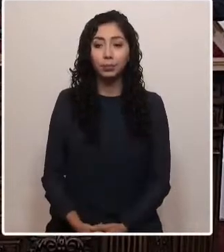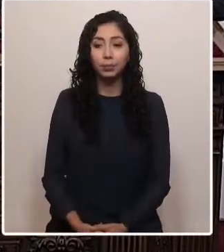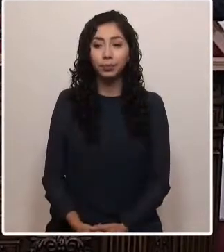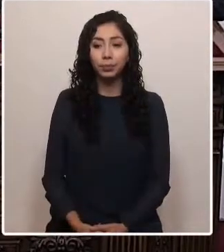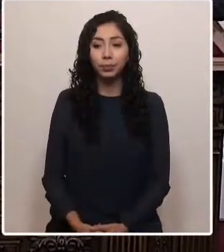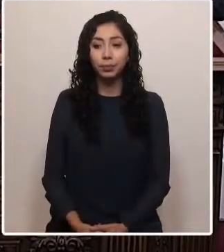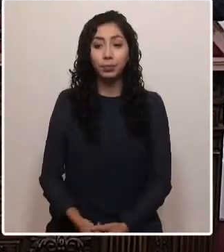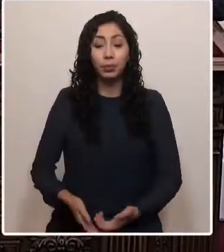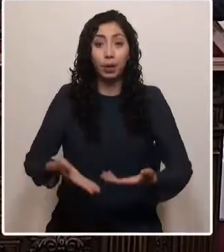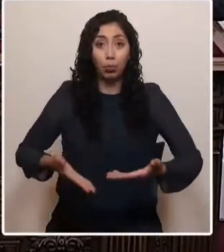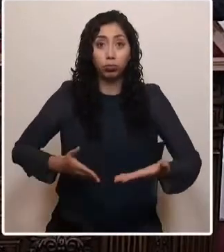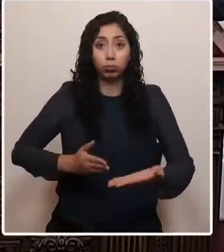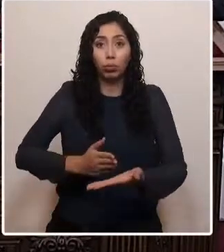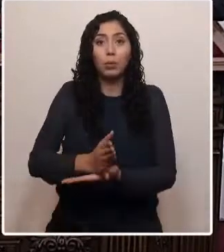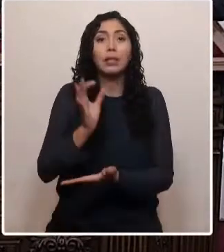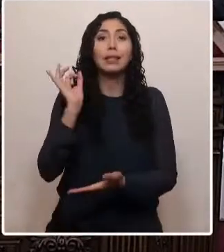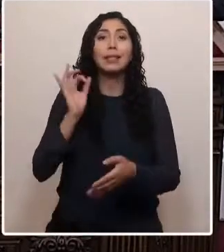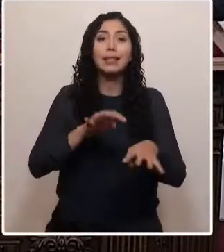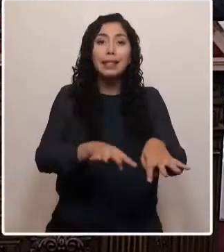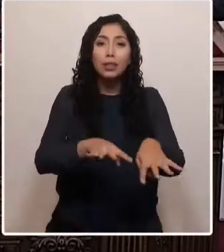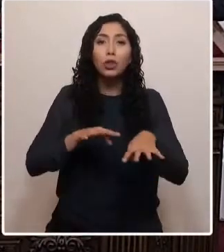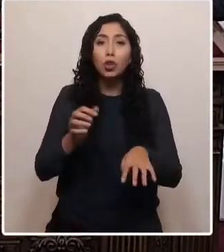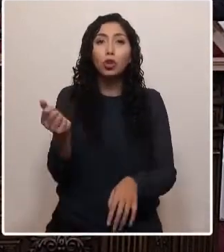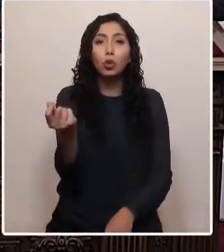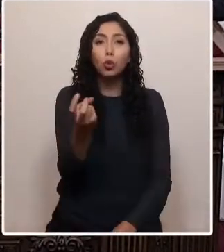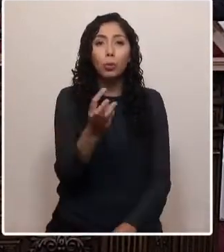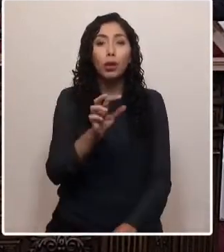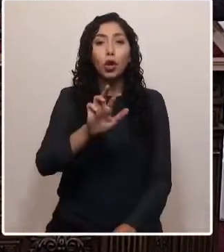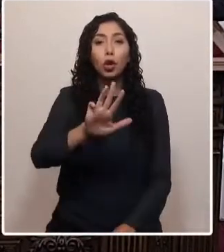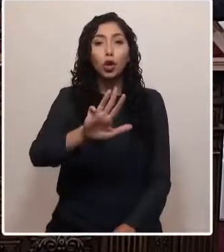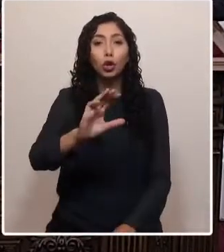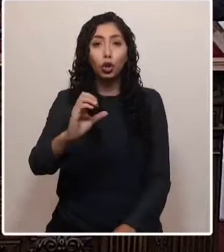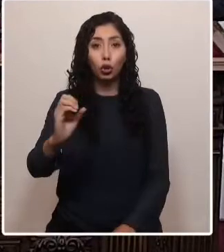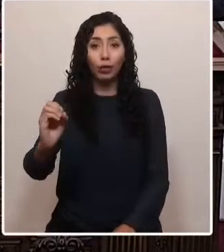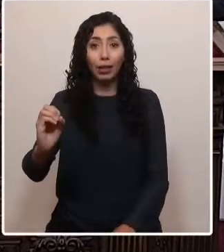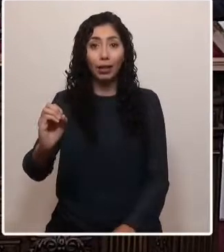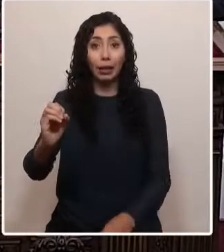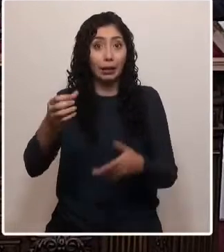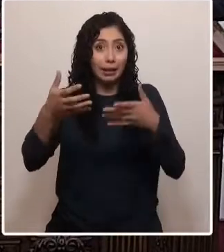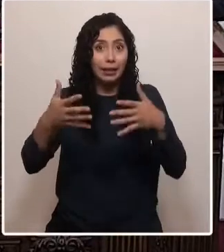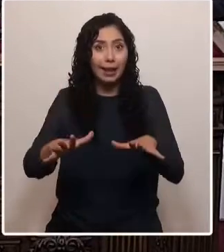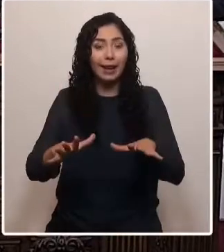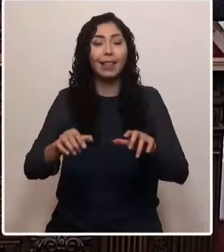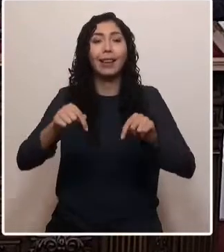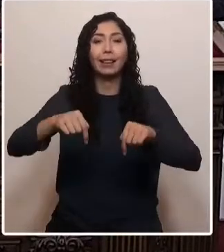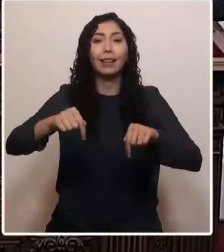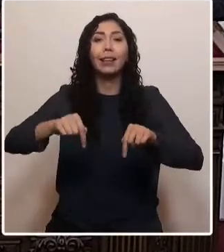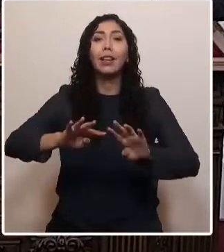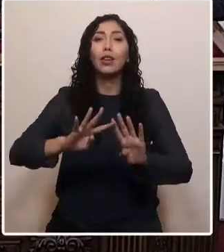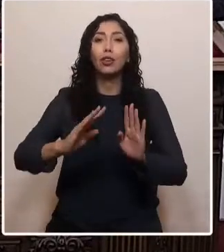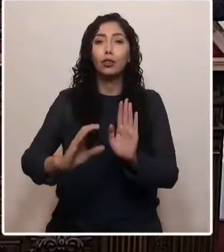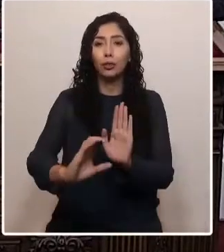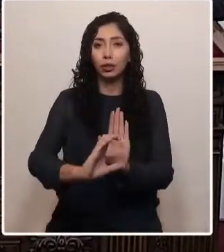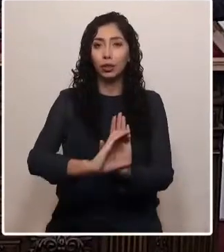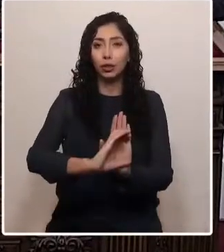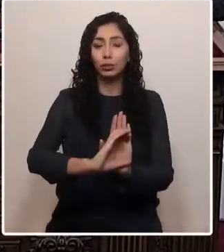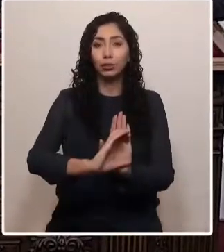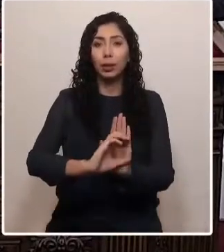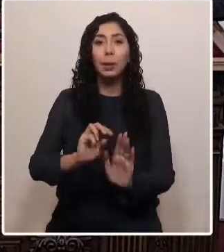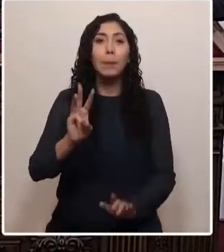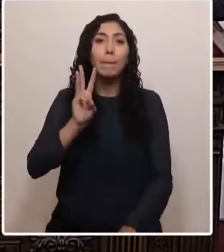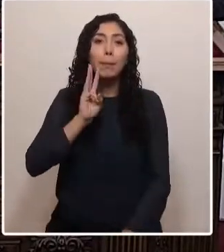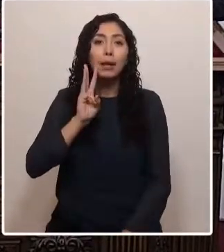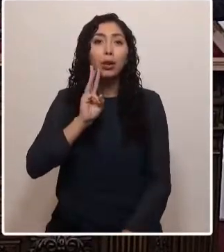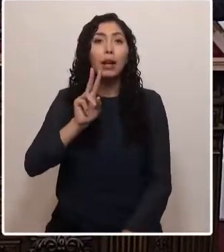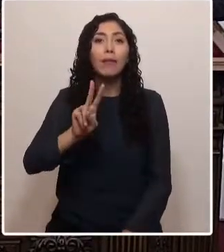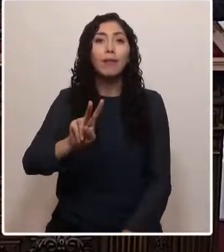Damos por iniciada la sesión número 90 ya, de la Convención Constitucional del miércoles 27 de